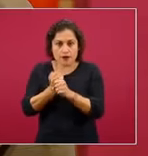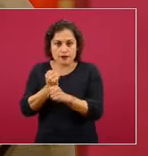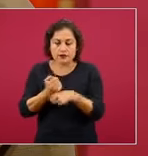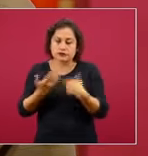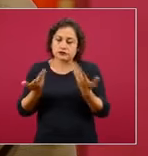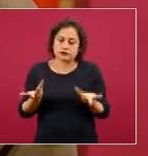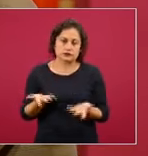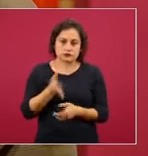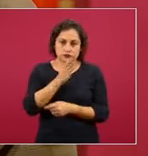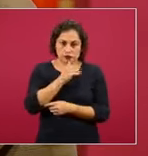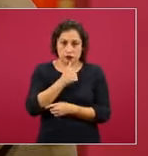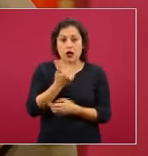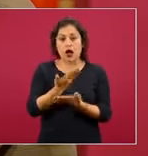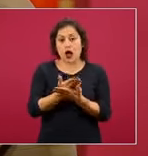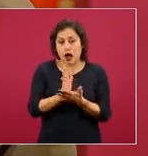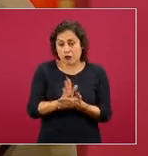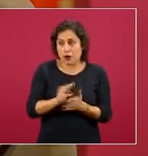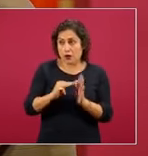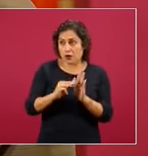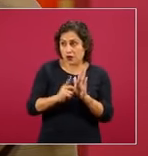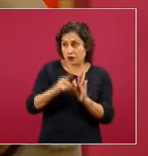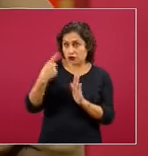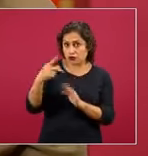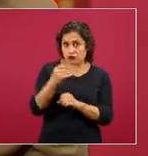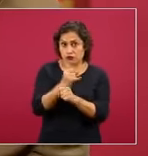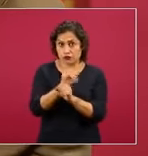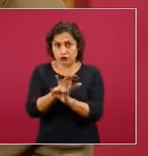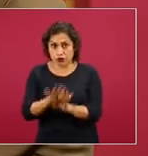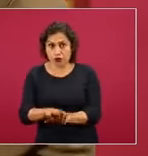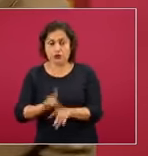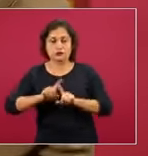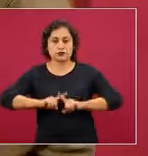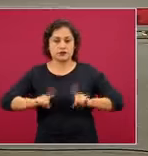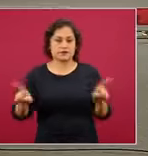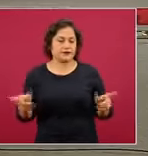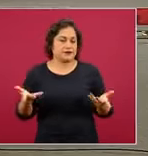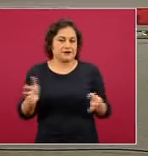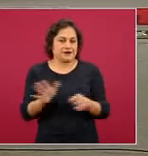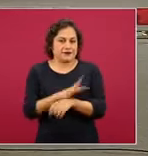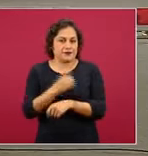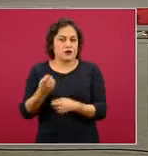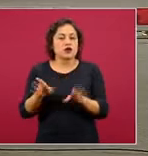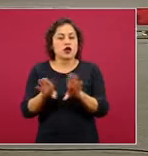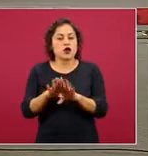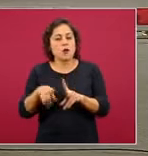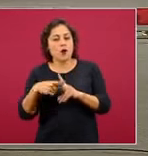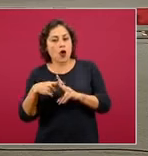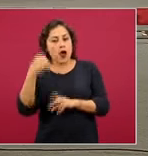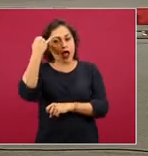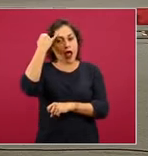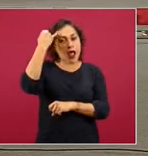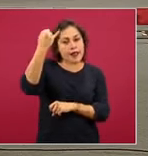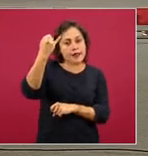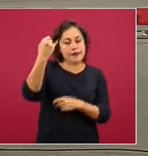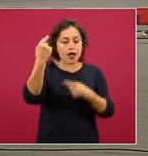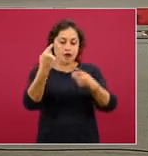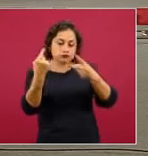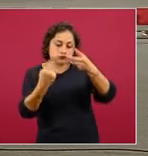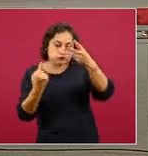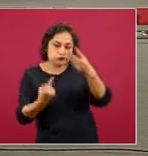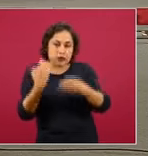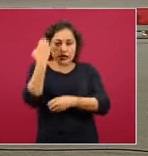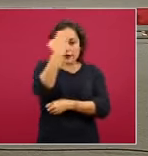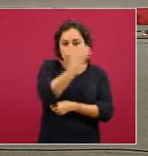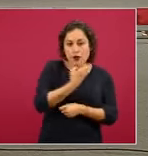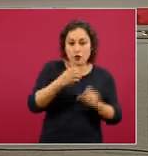Entonces, a partir de qué número, con cómo calculas lo esperado, qué tipo de análisis,